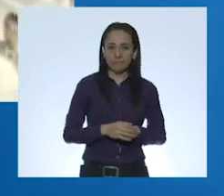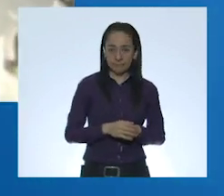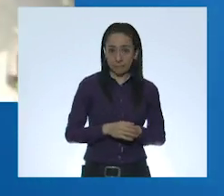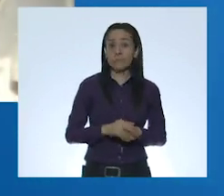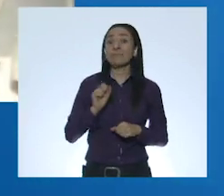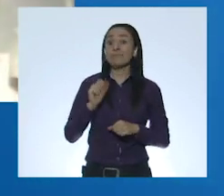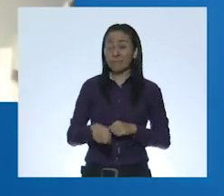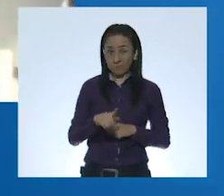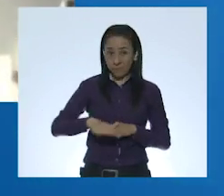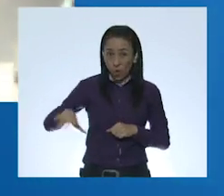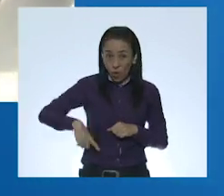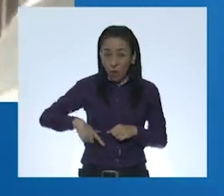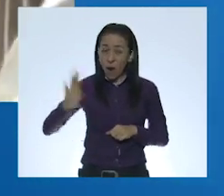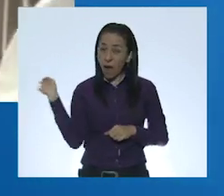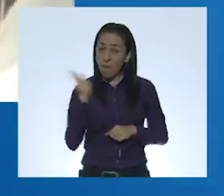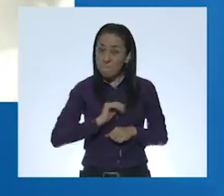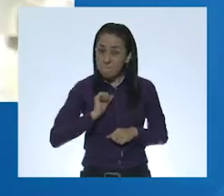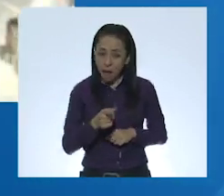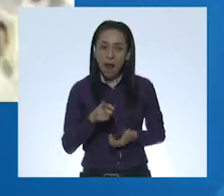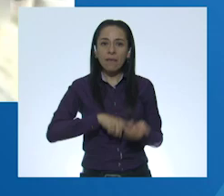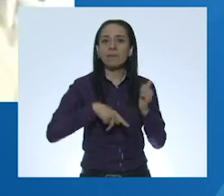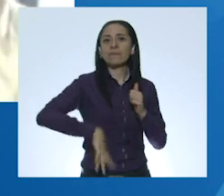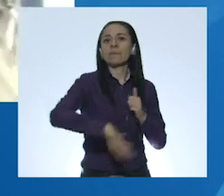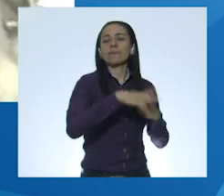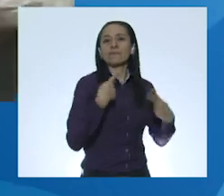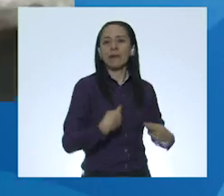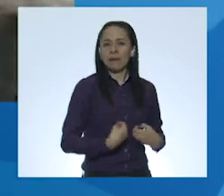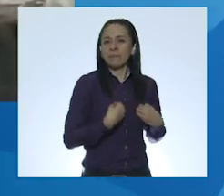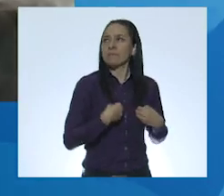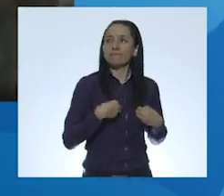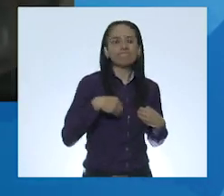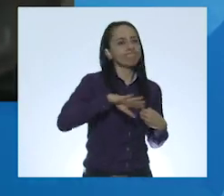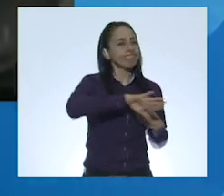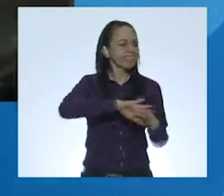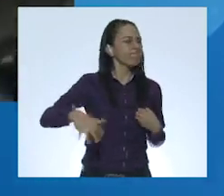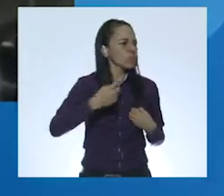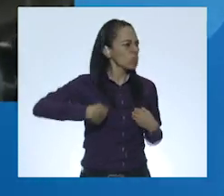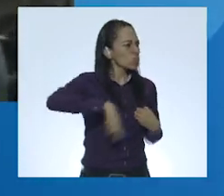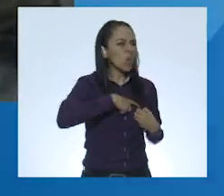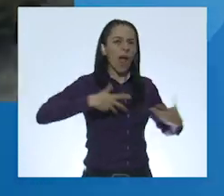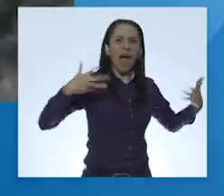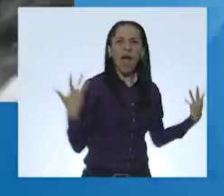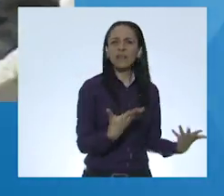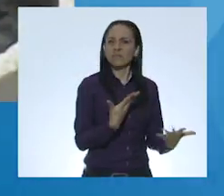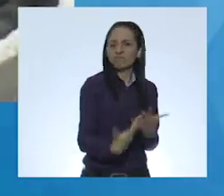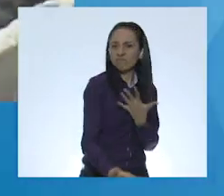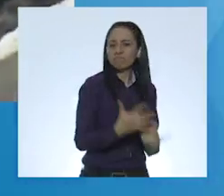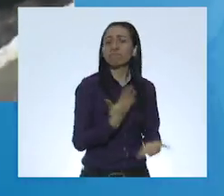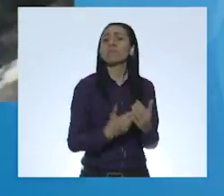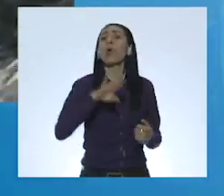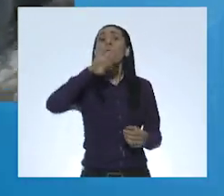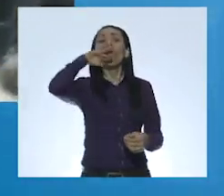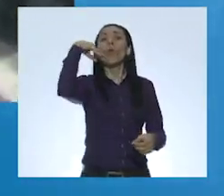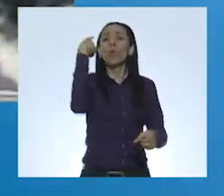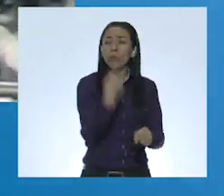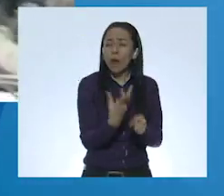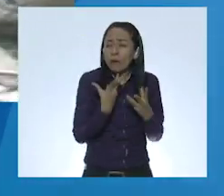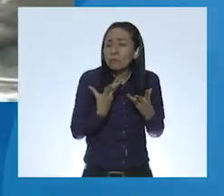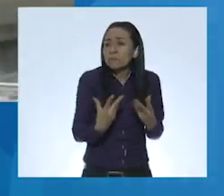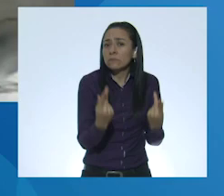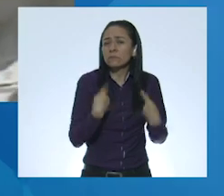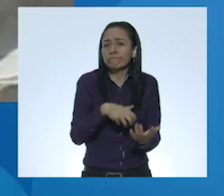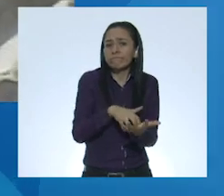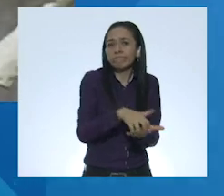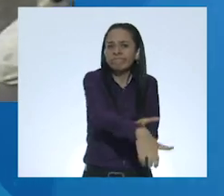hizo que los habitantes de la ciudad se organizaran por su cuenta. Miles de voluntarios se dedicaron a levantar escombros, a